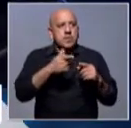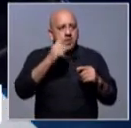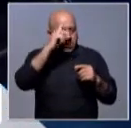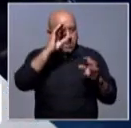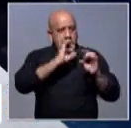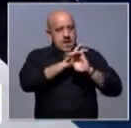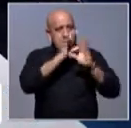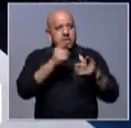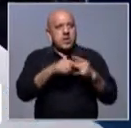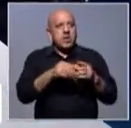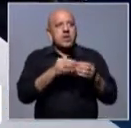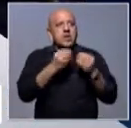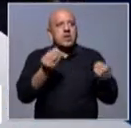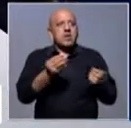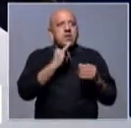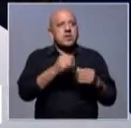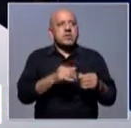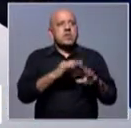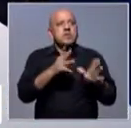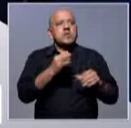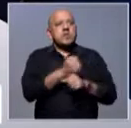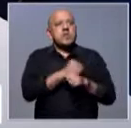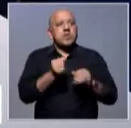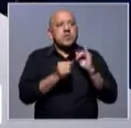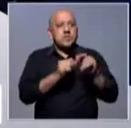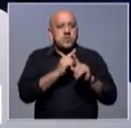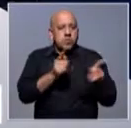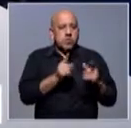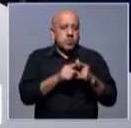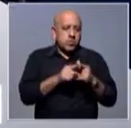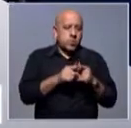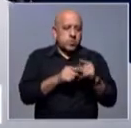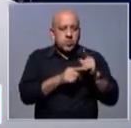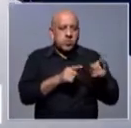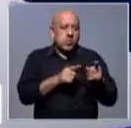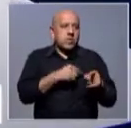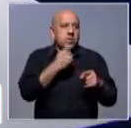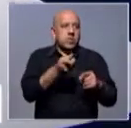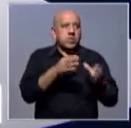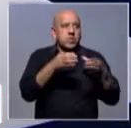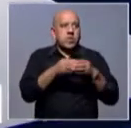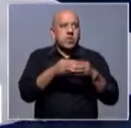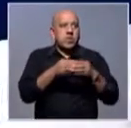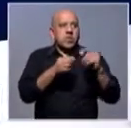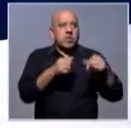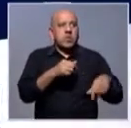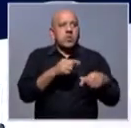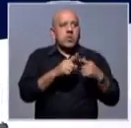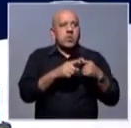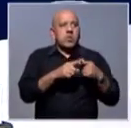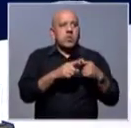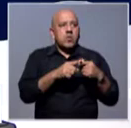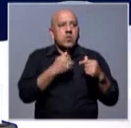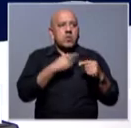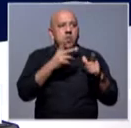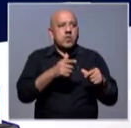el criterio acerca de que si la ciudadanía no lo aprobó ustedes y otros sectores de la oposición hayan dicho